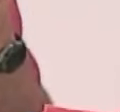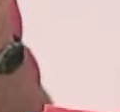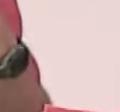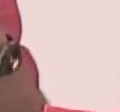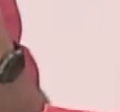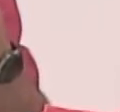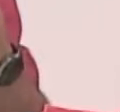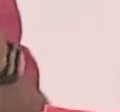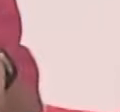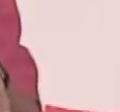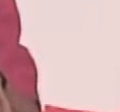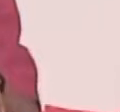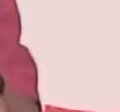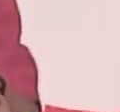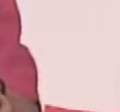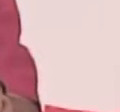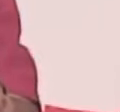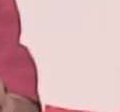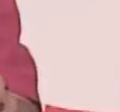llama?, ninguna